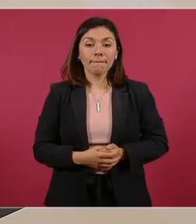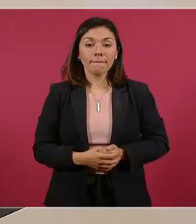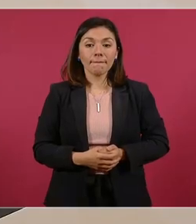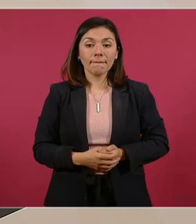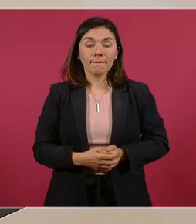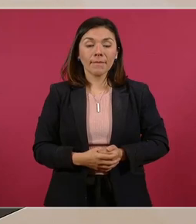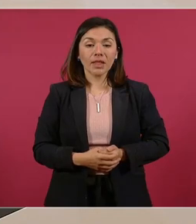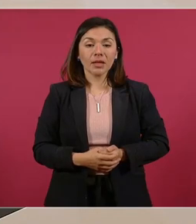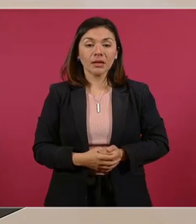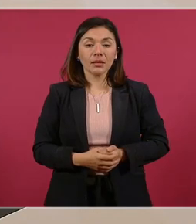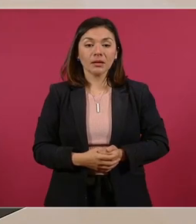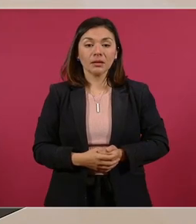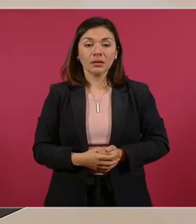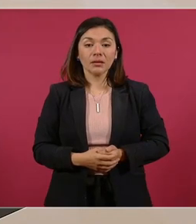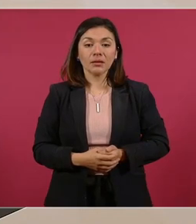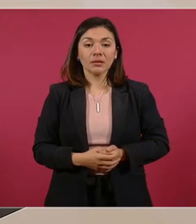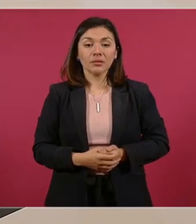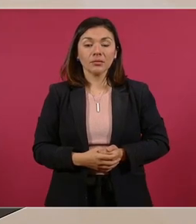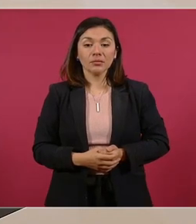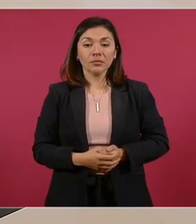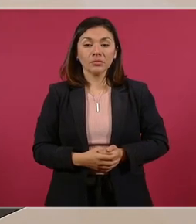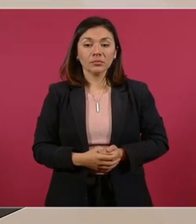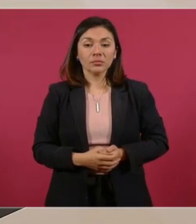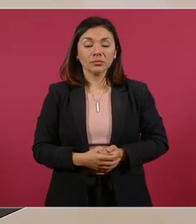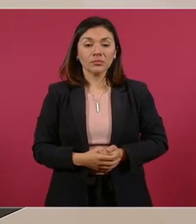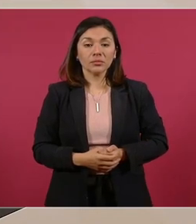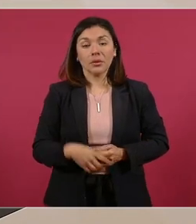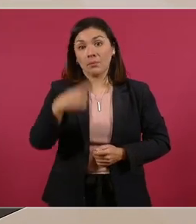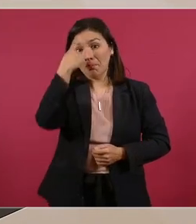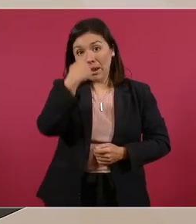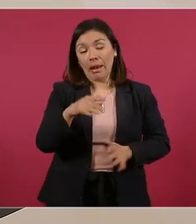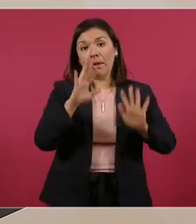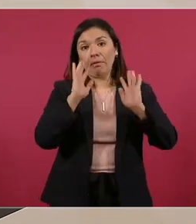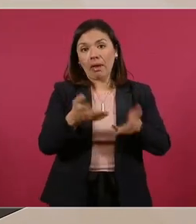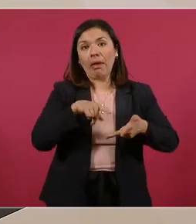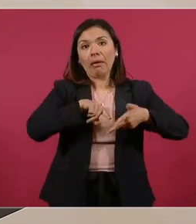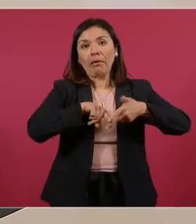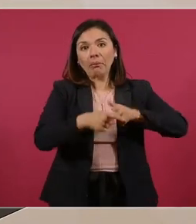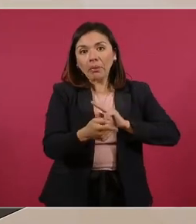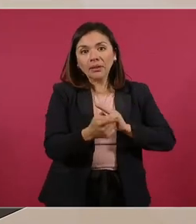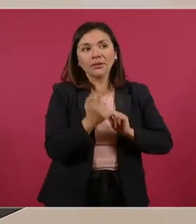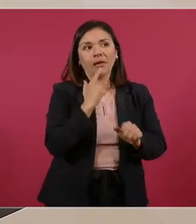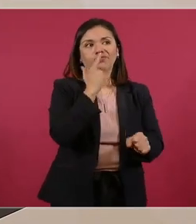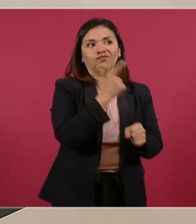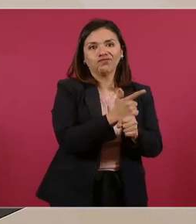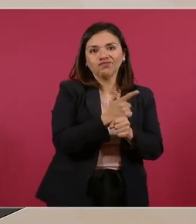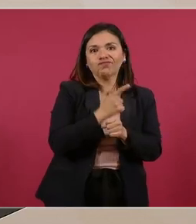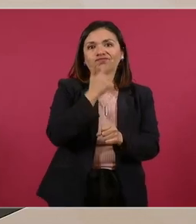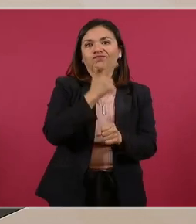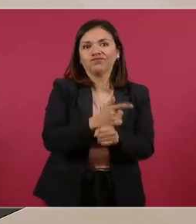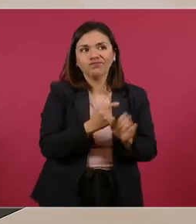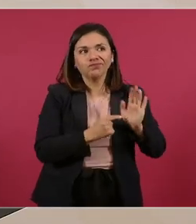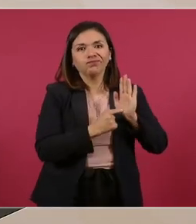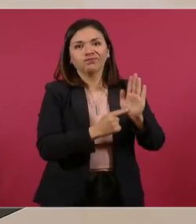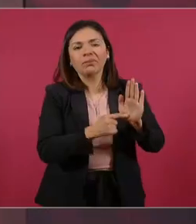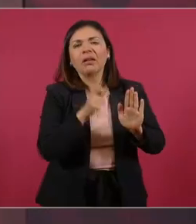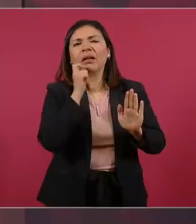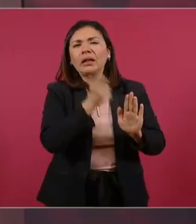que se vaya poniendo al descubierto todo lo que